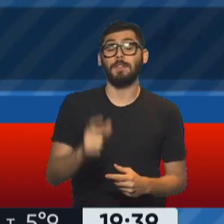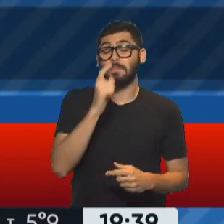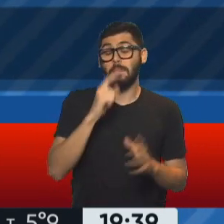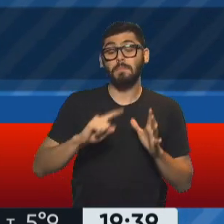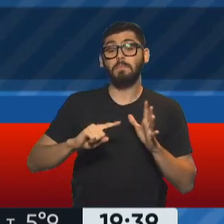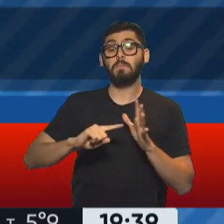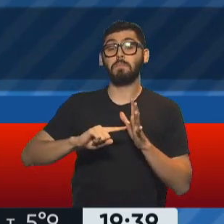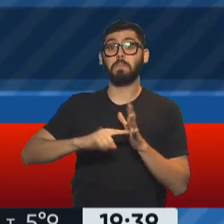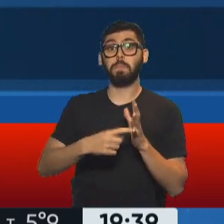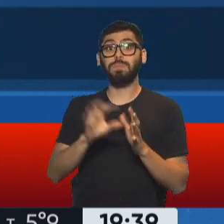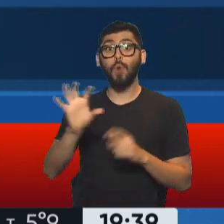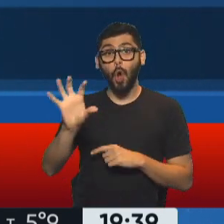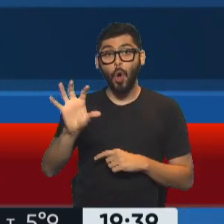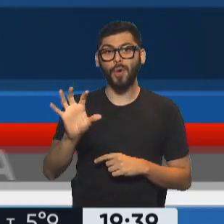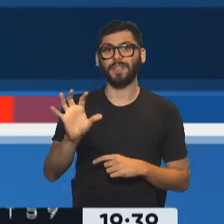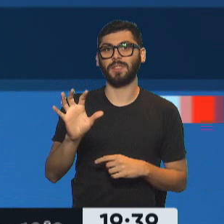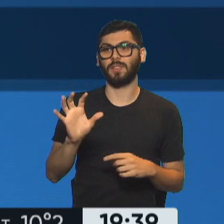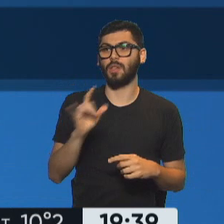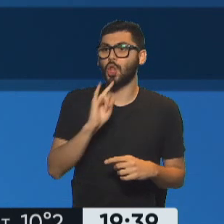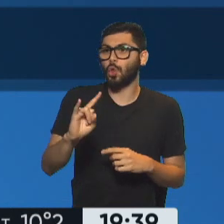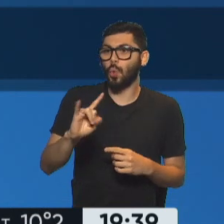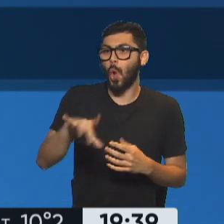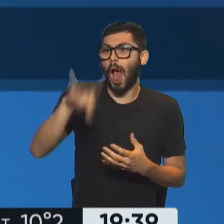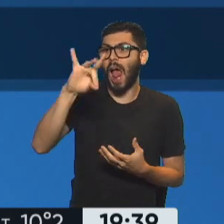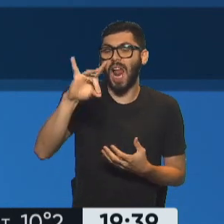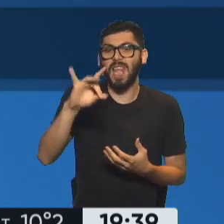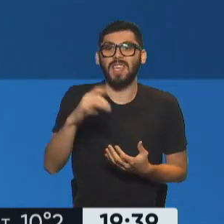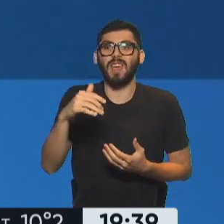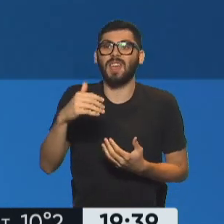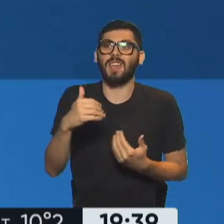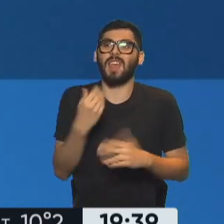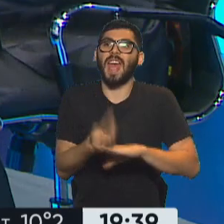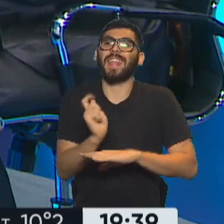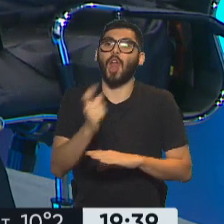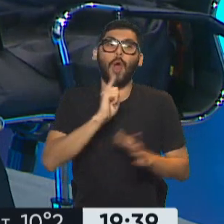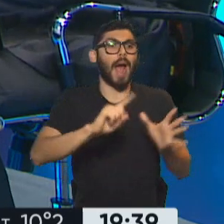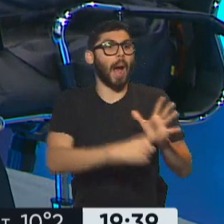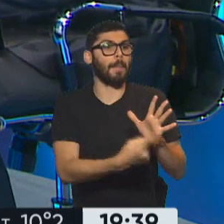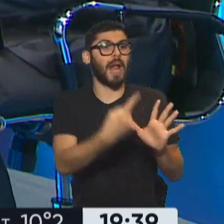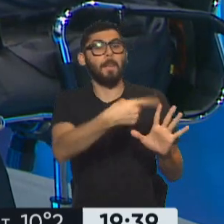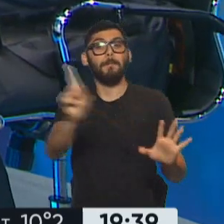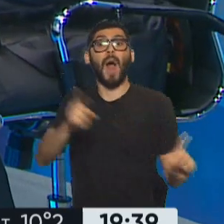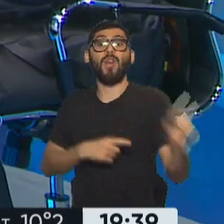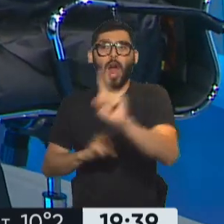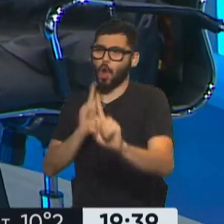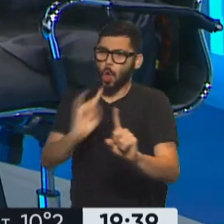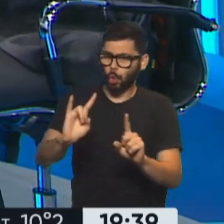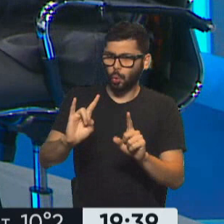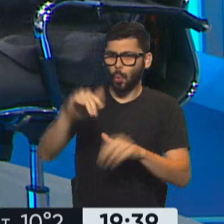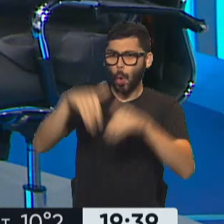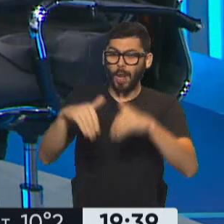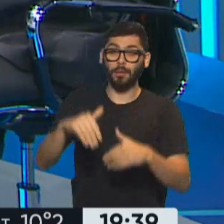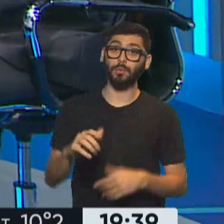se merece definir quiénes son sus candidatos no deben ser impuestos de la ciudad y entonces ahí ya tenés